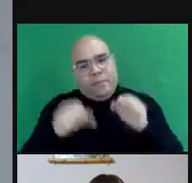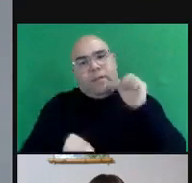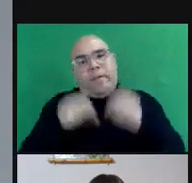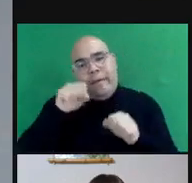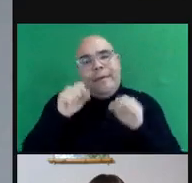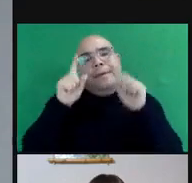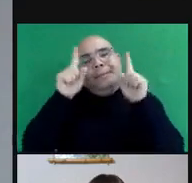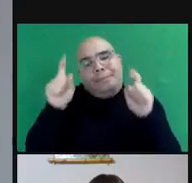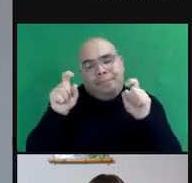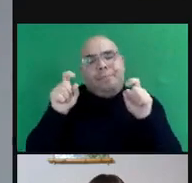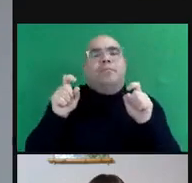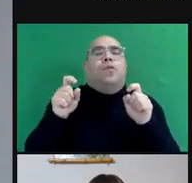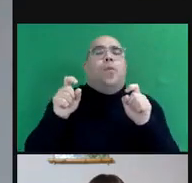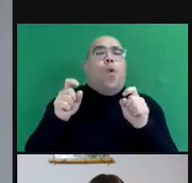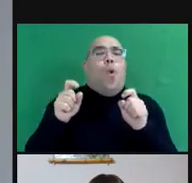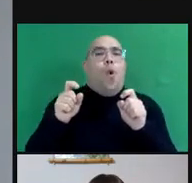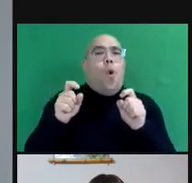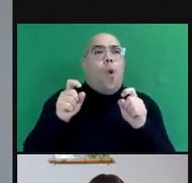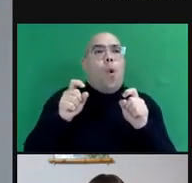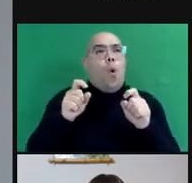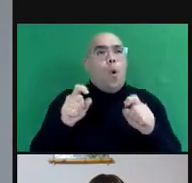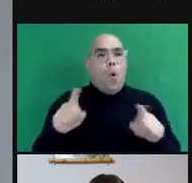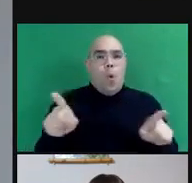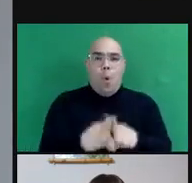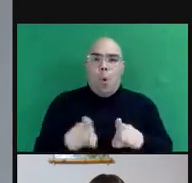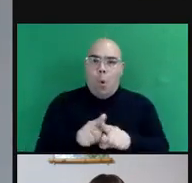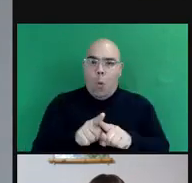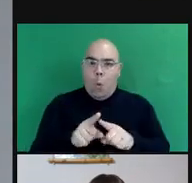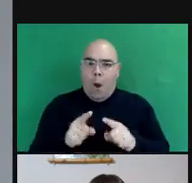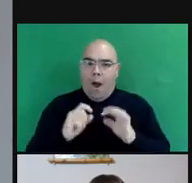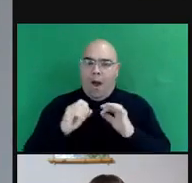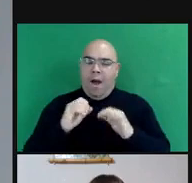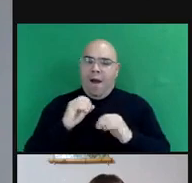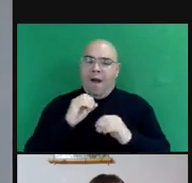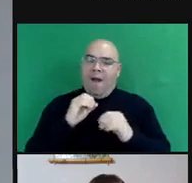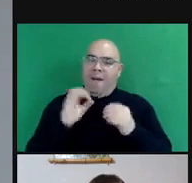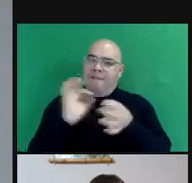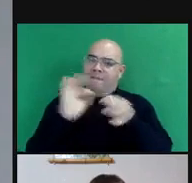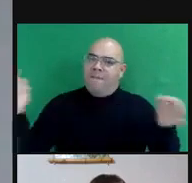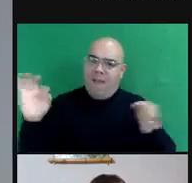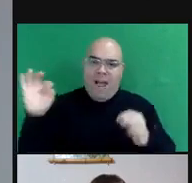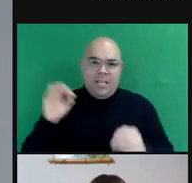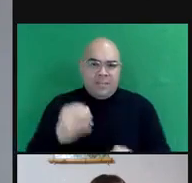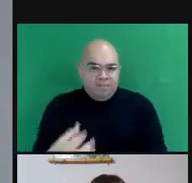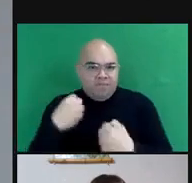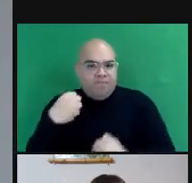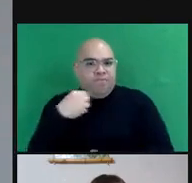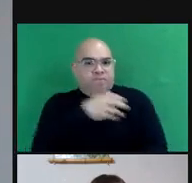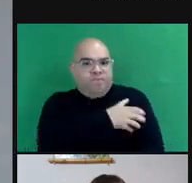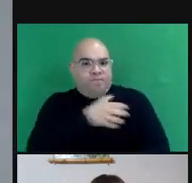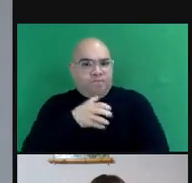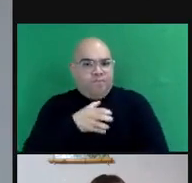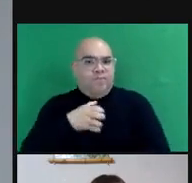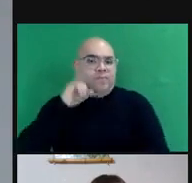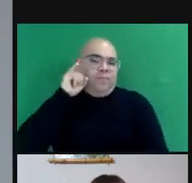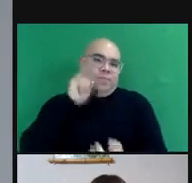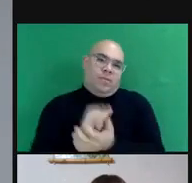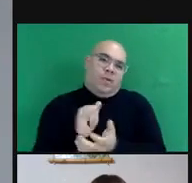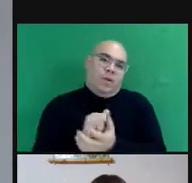una frase tan potente, voy a hacer una imagen tan potente que me represente y rompa con eso. O lo armonizo o lo